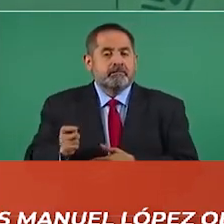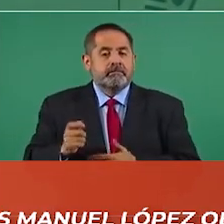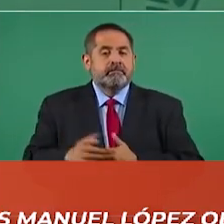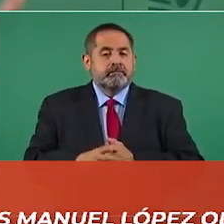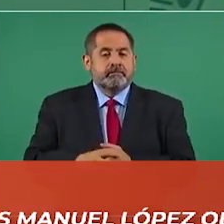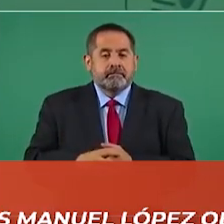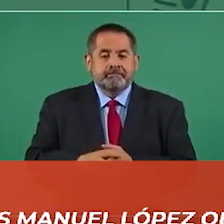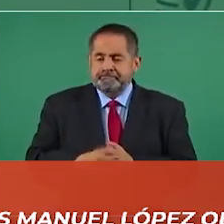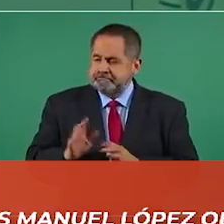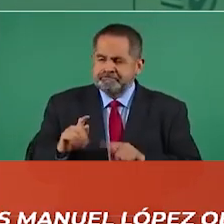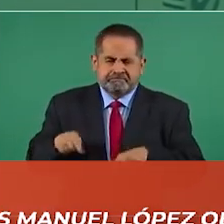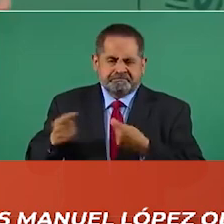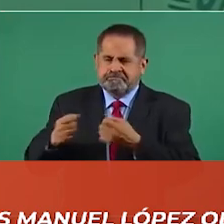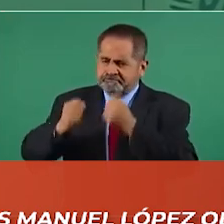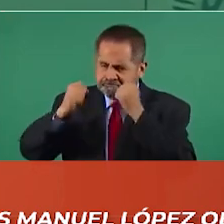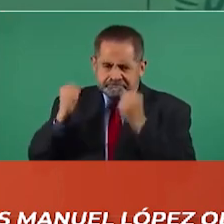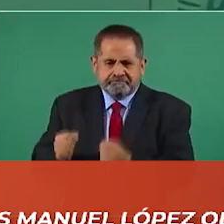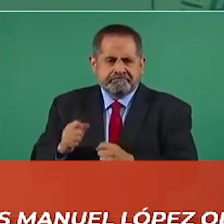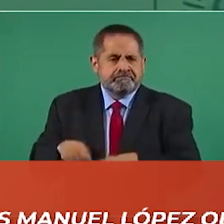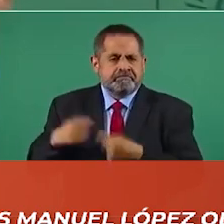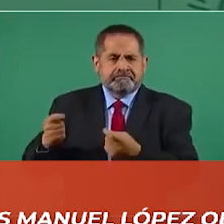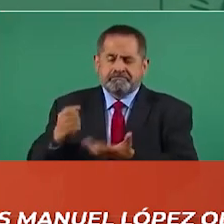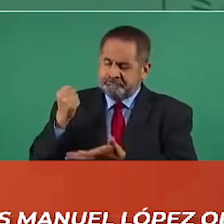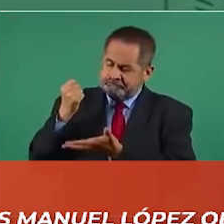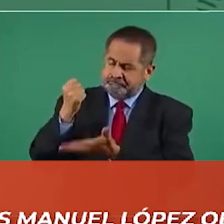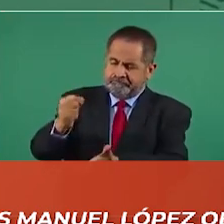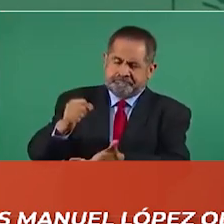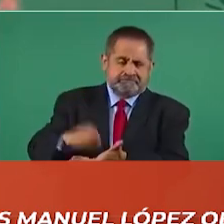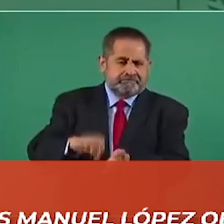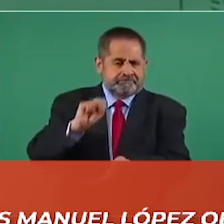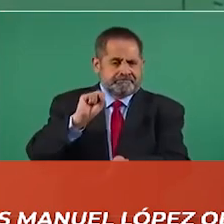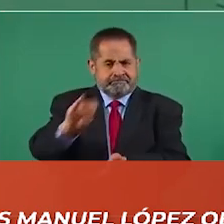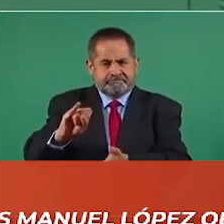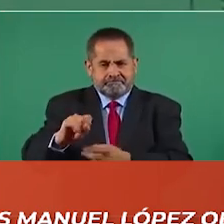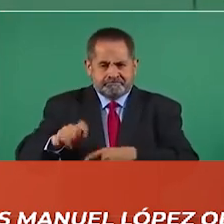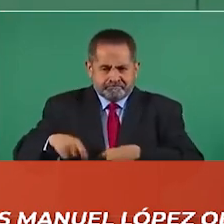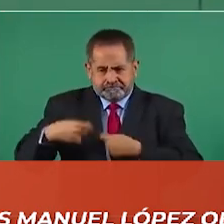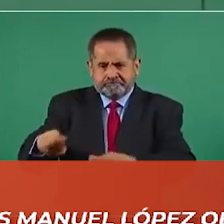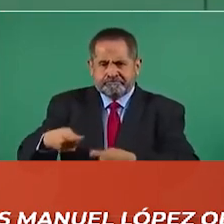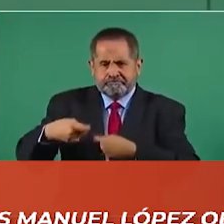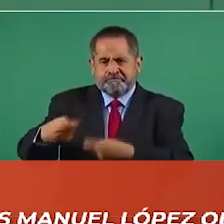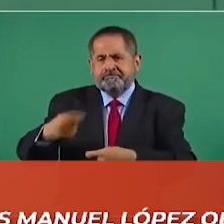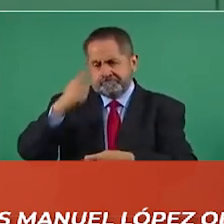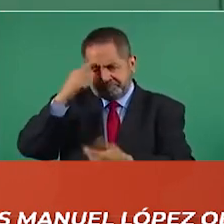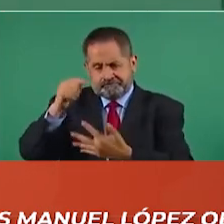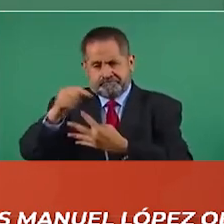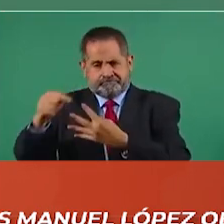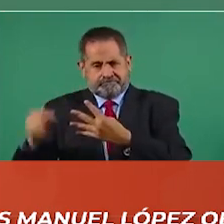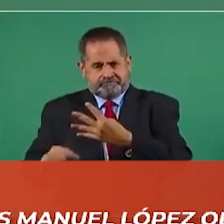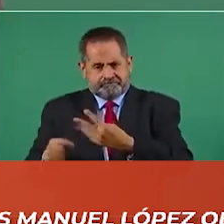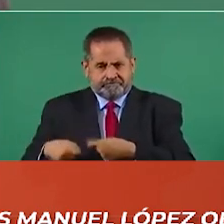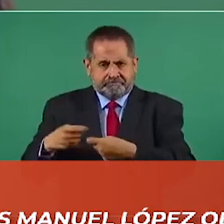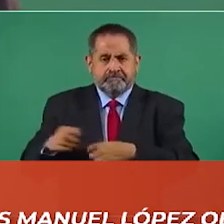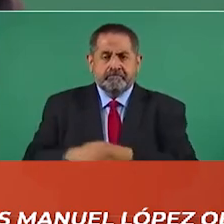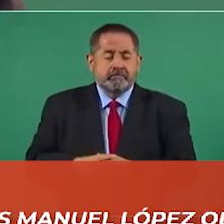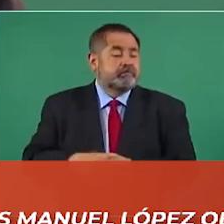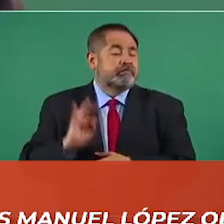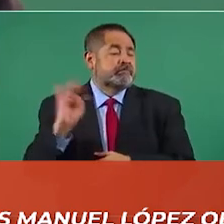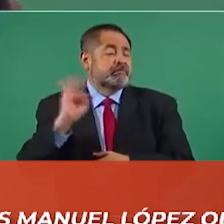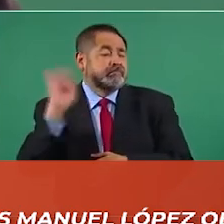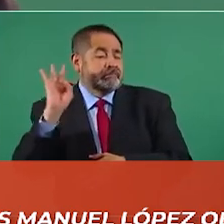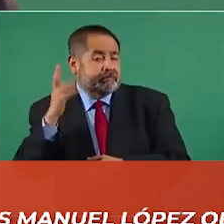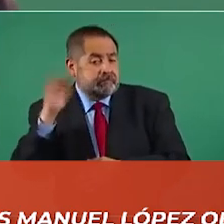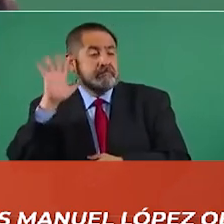está garantizado el presupuesto para estos programas, porque si ellos hubiesen